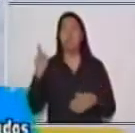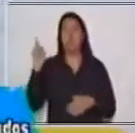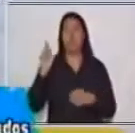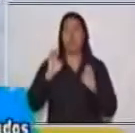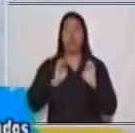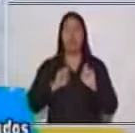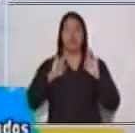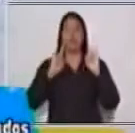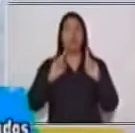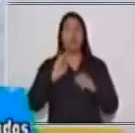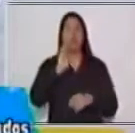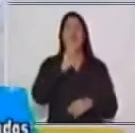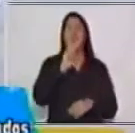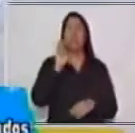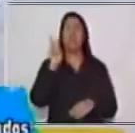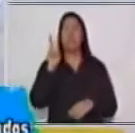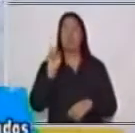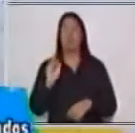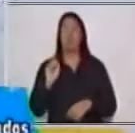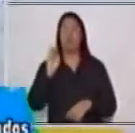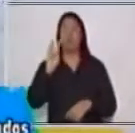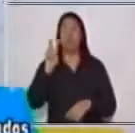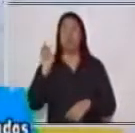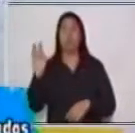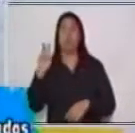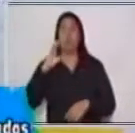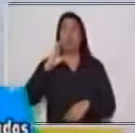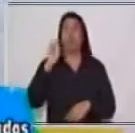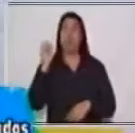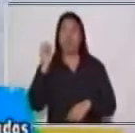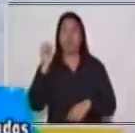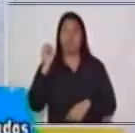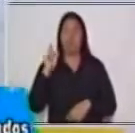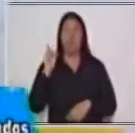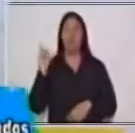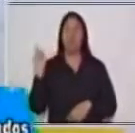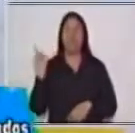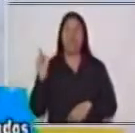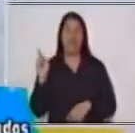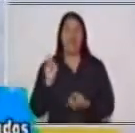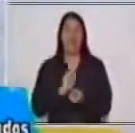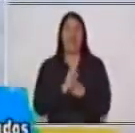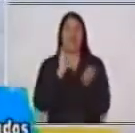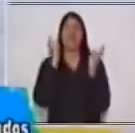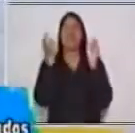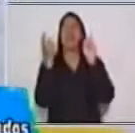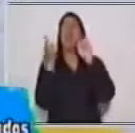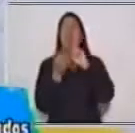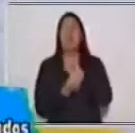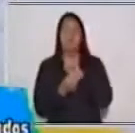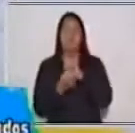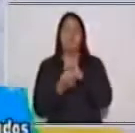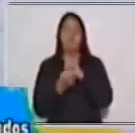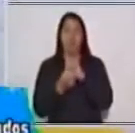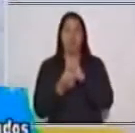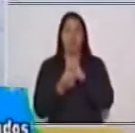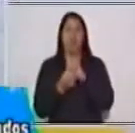Unidos 22.22 Celsius. Se cambió de 40 Fahrenheit a